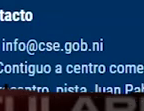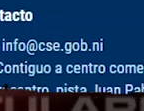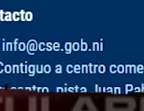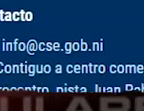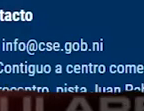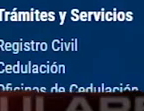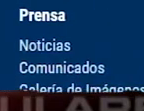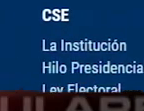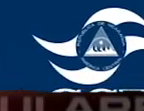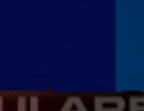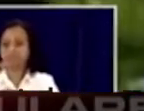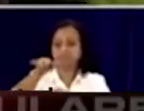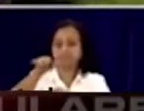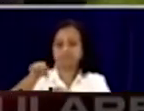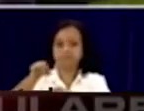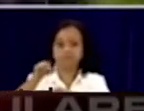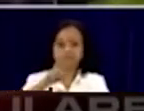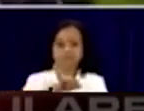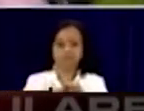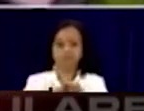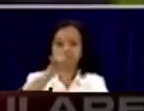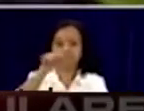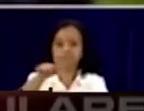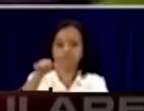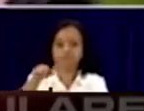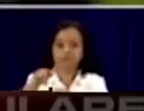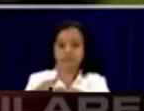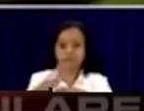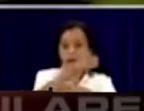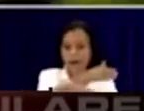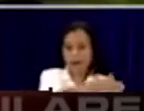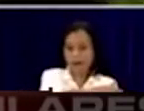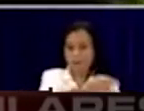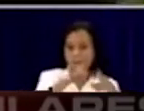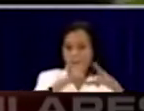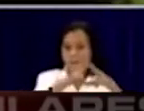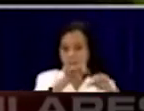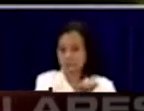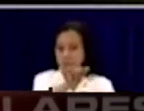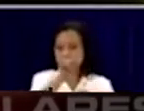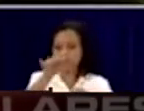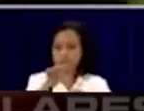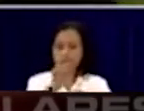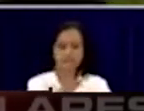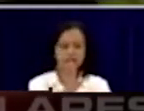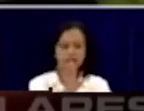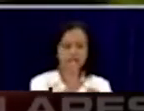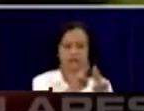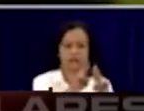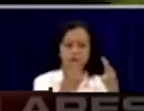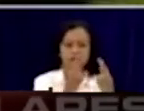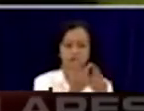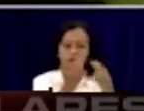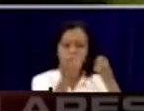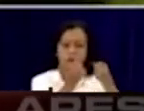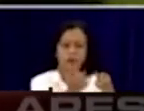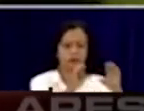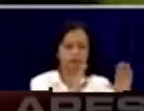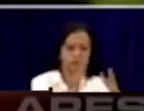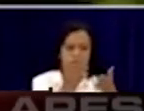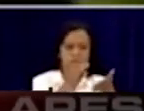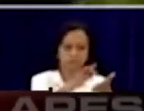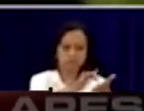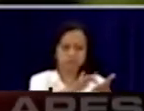preliminar. Economista Welvin Romero valora de positivo el anuncio del presidente Daniel Ortega sobre